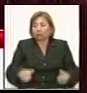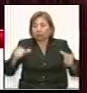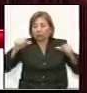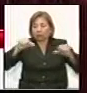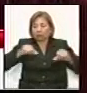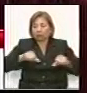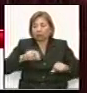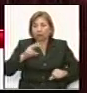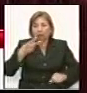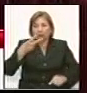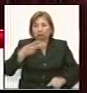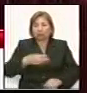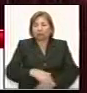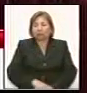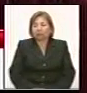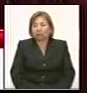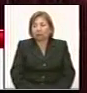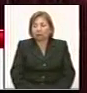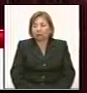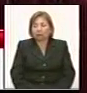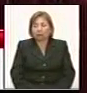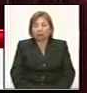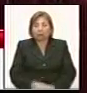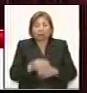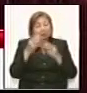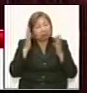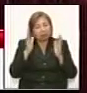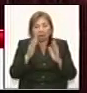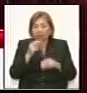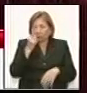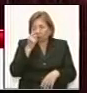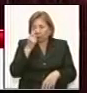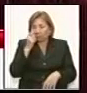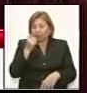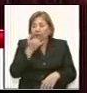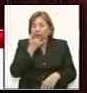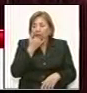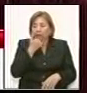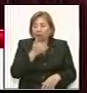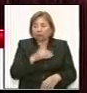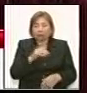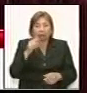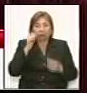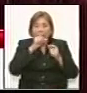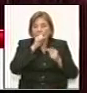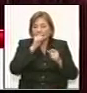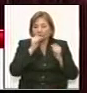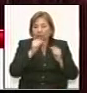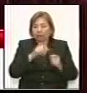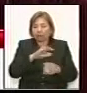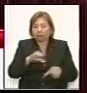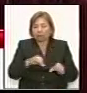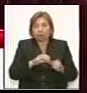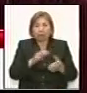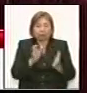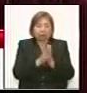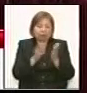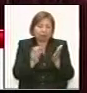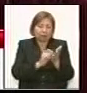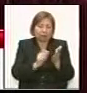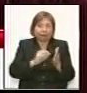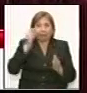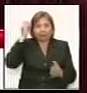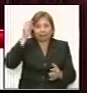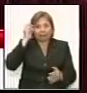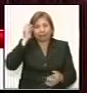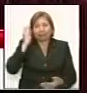segunda. Algo insólito. Pero en fin, creo que él cometió errores en la campaña, estaba hecho para la literatura más que para la política.